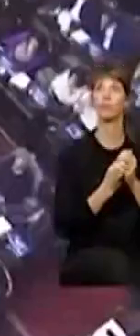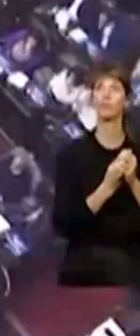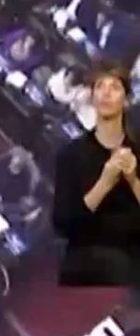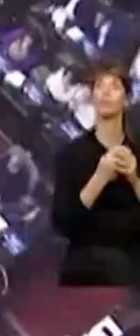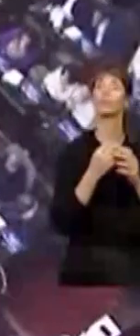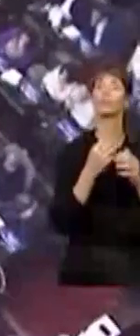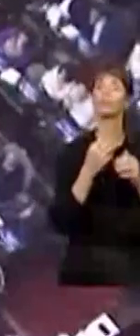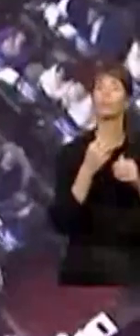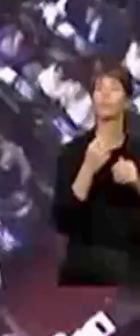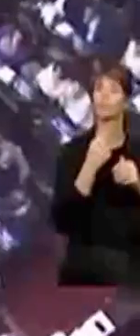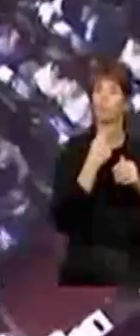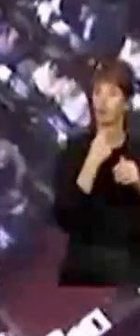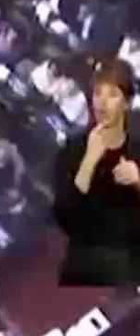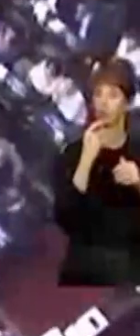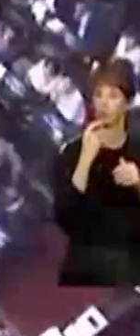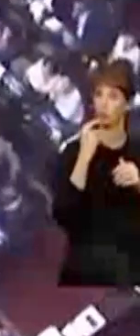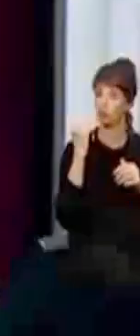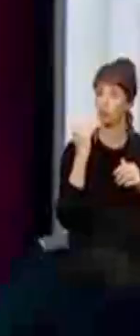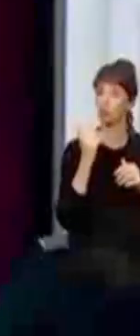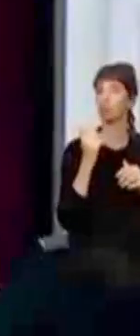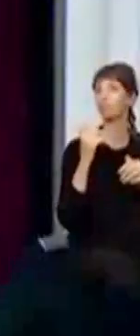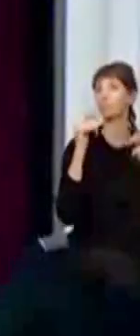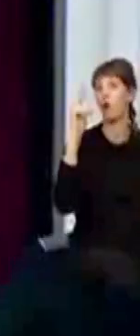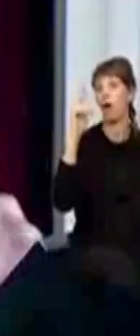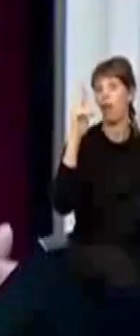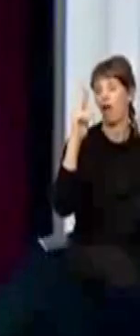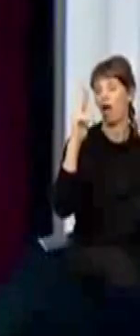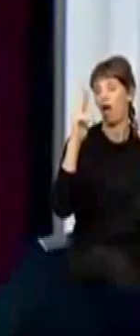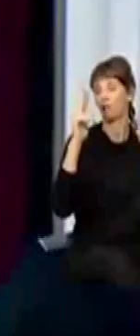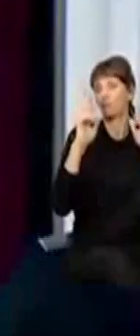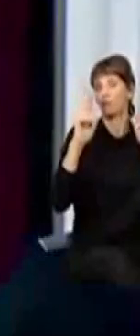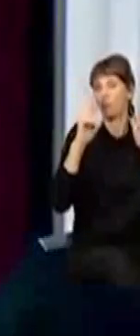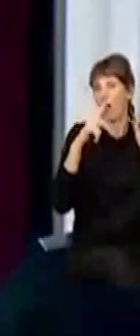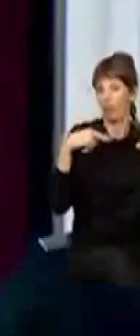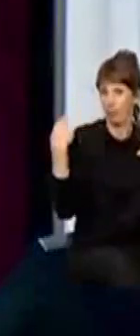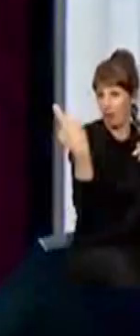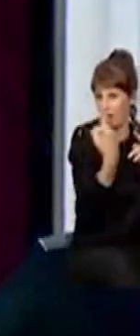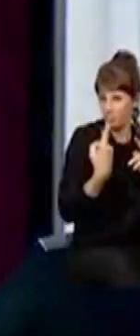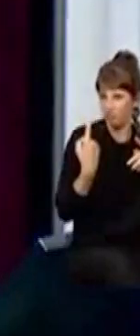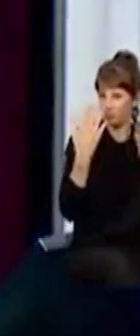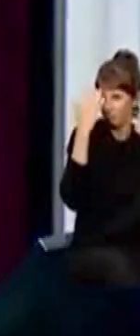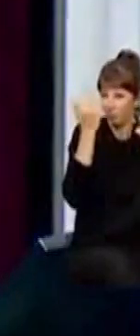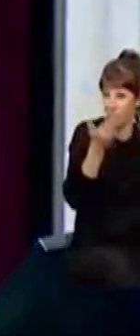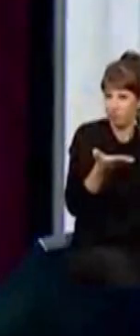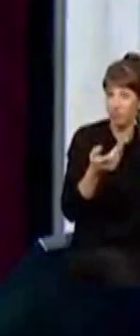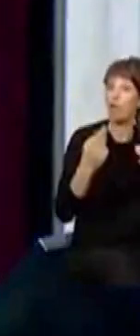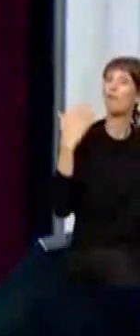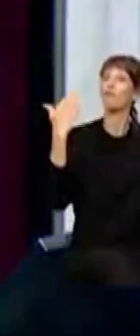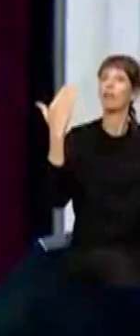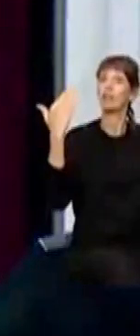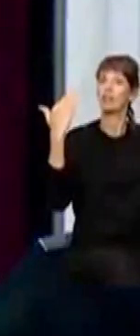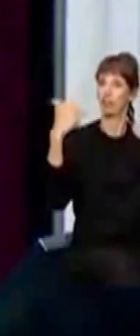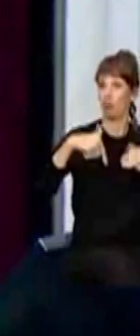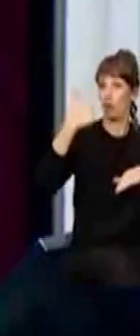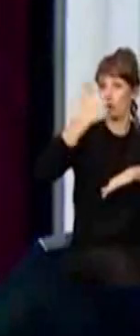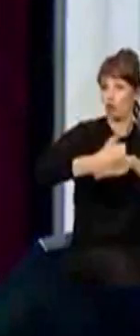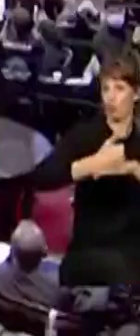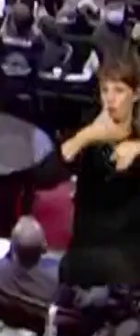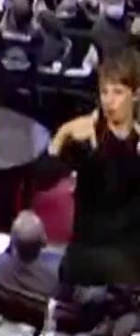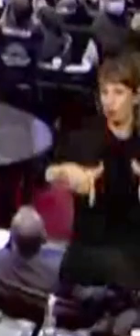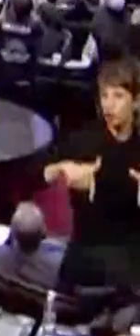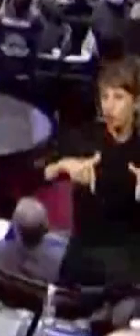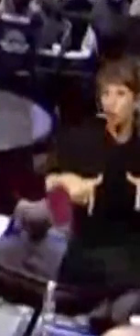yo no me sintiera sola en este proceso, así que bueno, ese acto de generosidad, sí, y acompañamiento de él